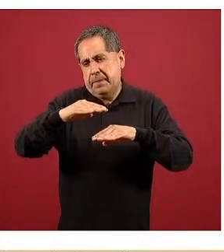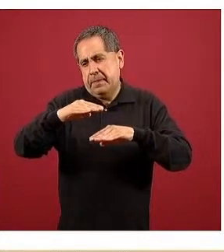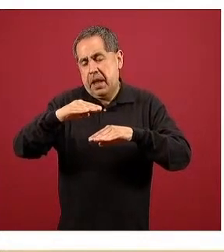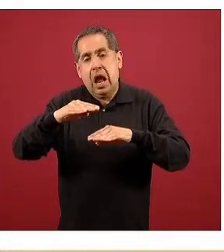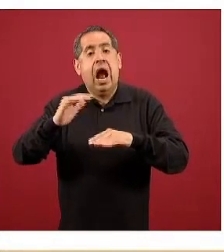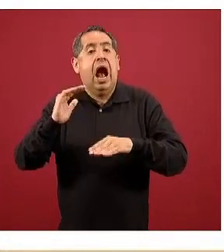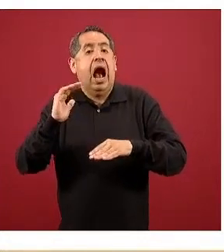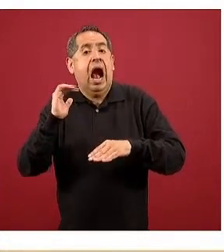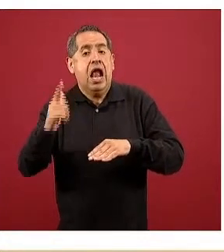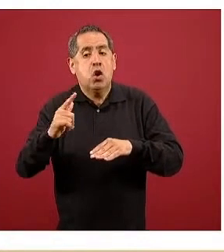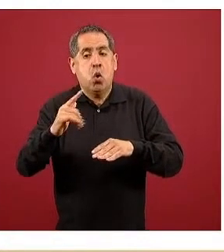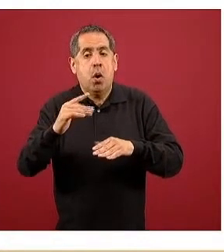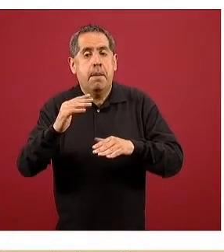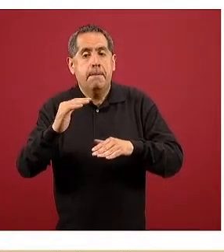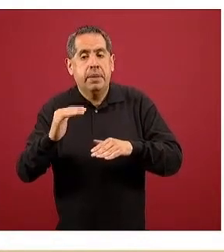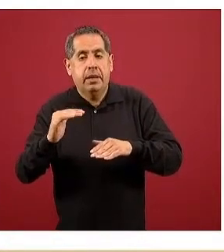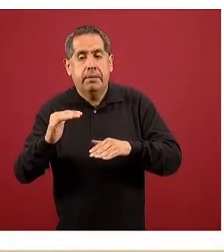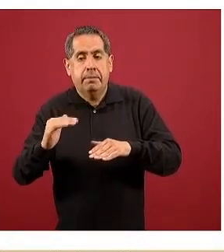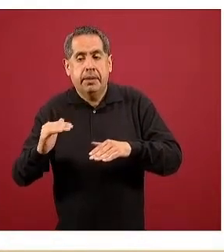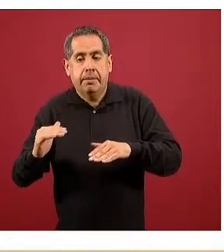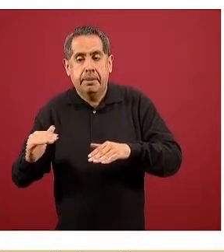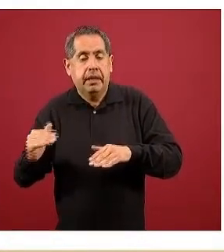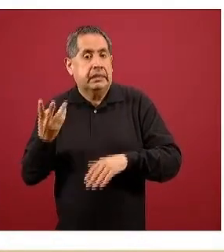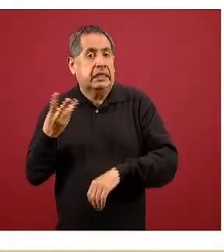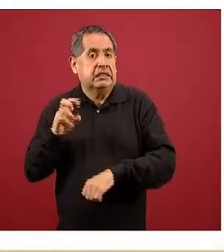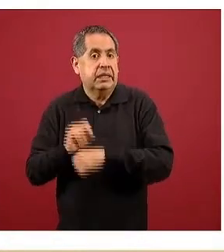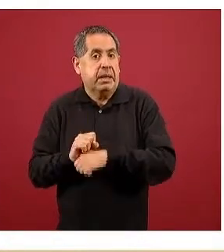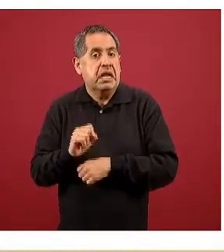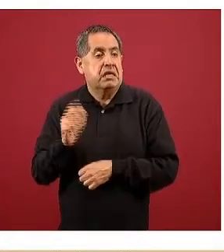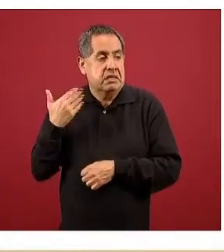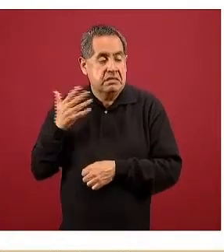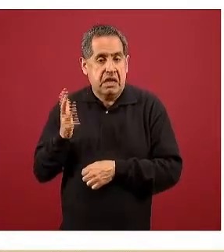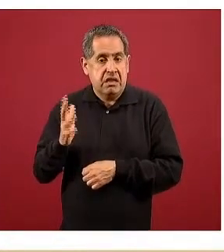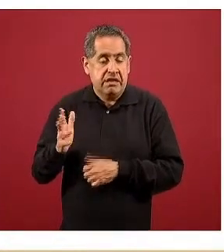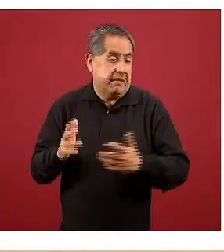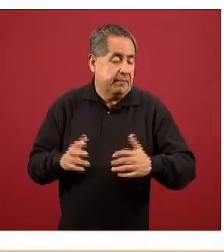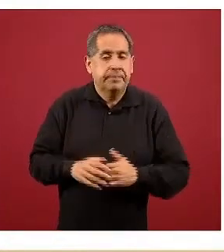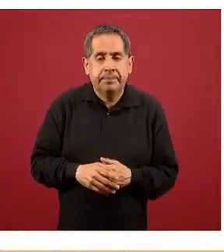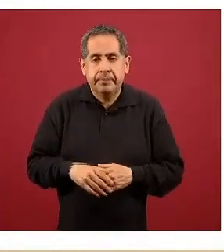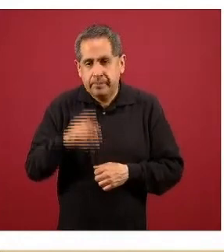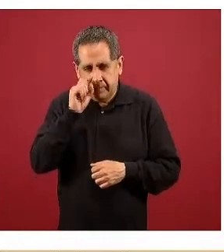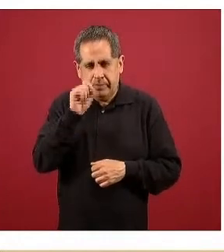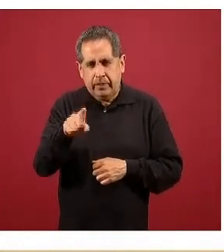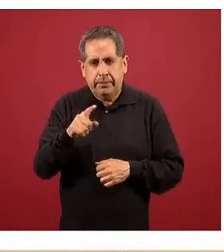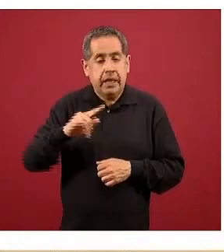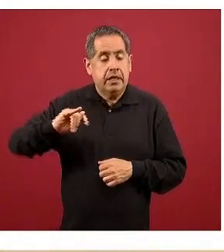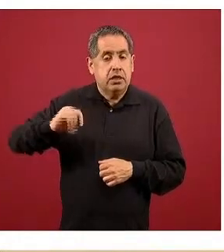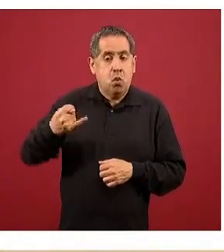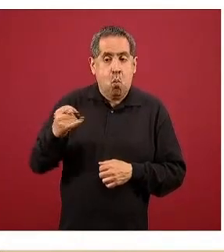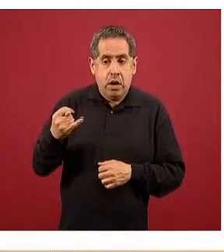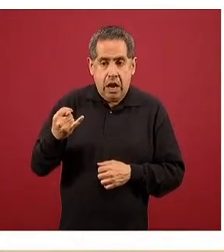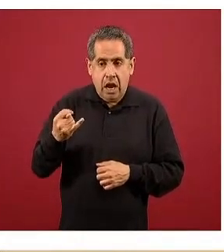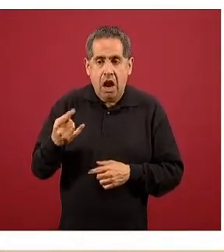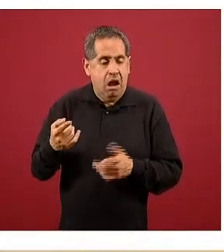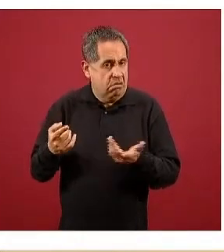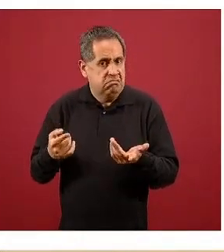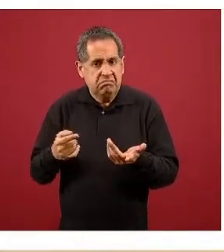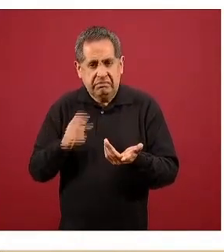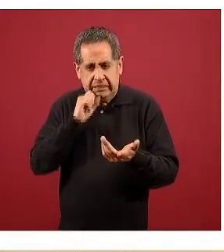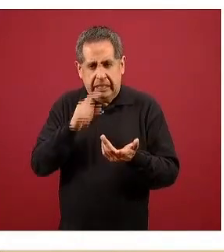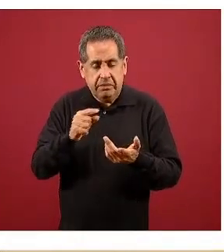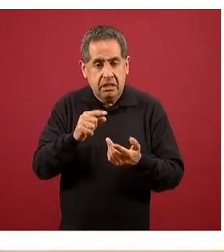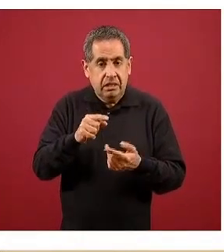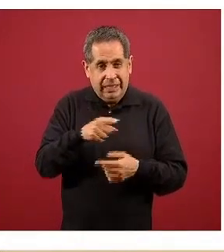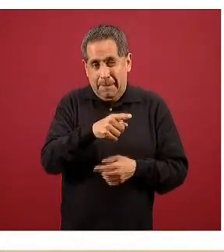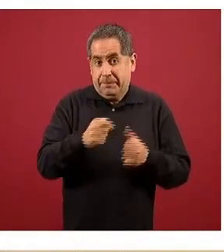tienen al menos 3 semanas de haber disminuido. También podemos observar Tijuana, que incrementó,